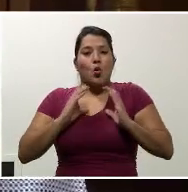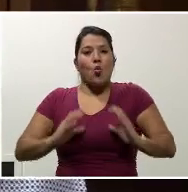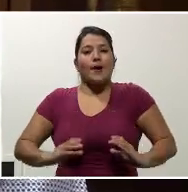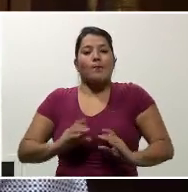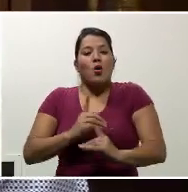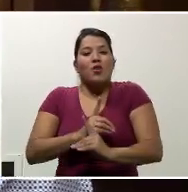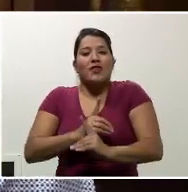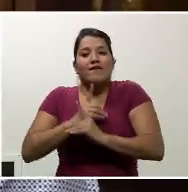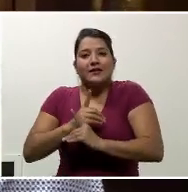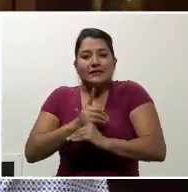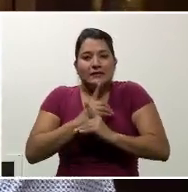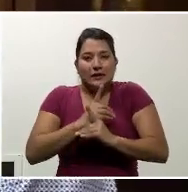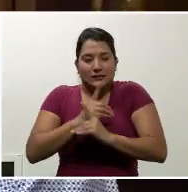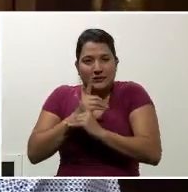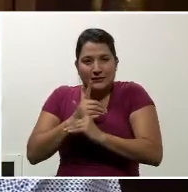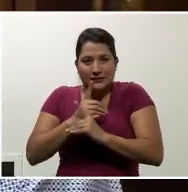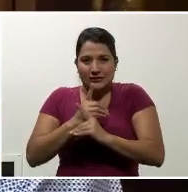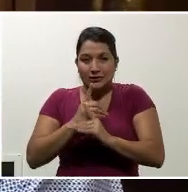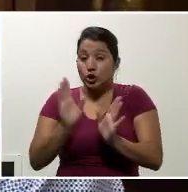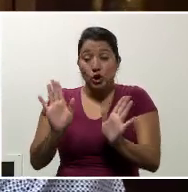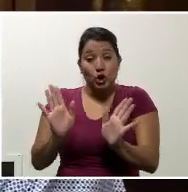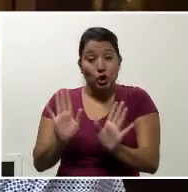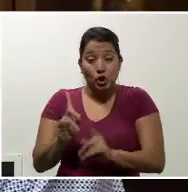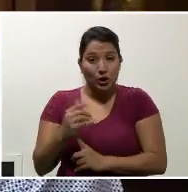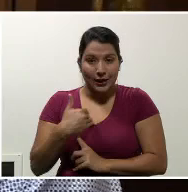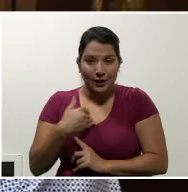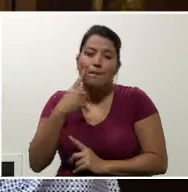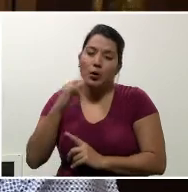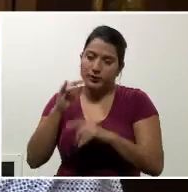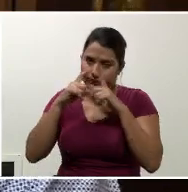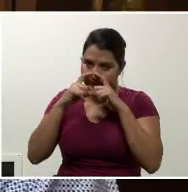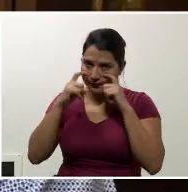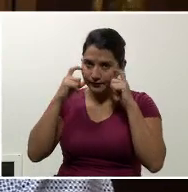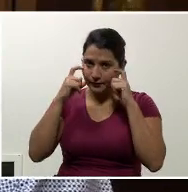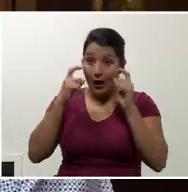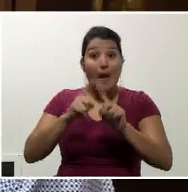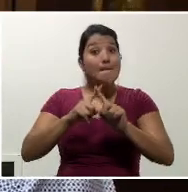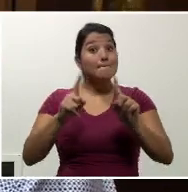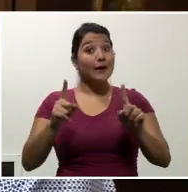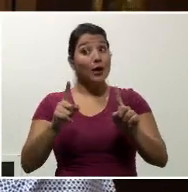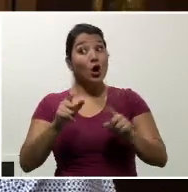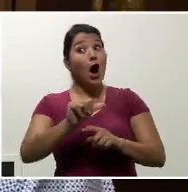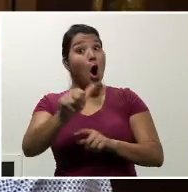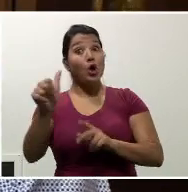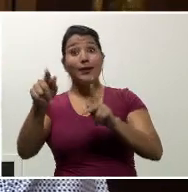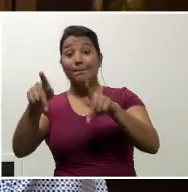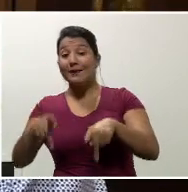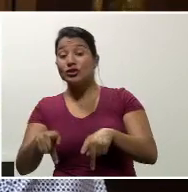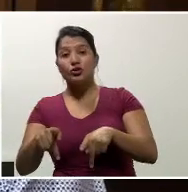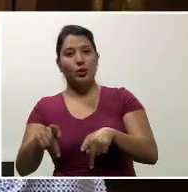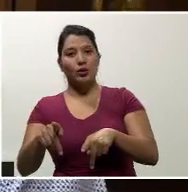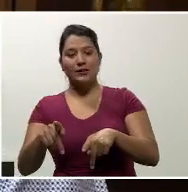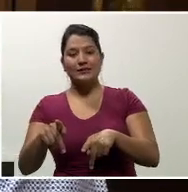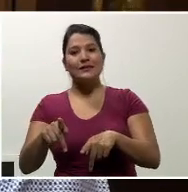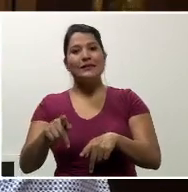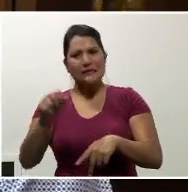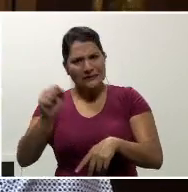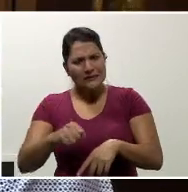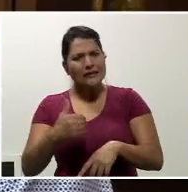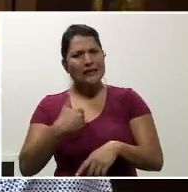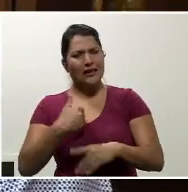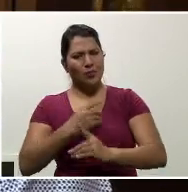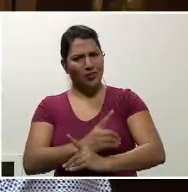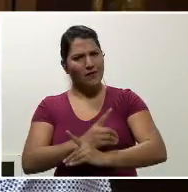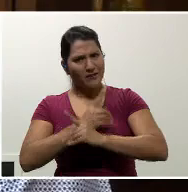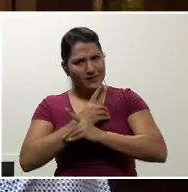muy negativamente. Todas las demás personas tenemos defensas, tenemos un buen aparato inmune. Y por